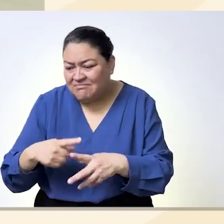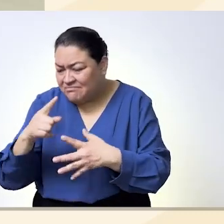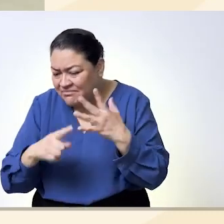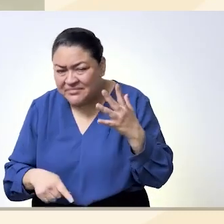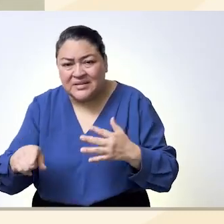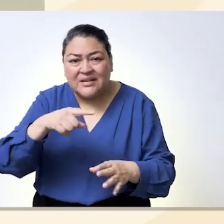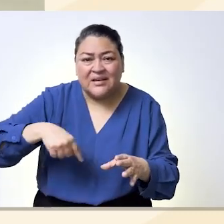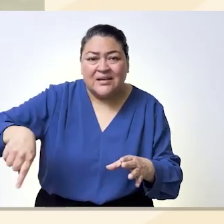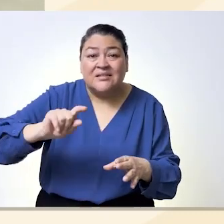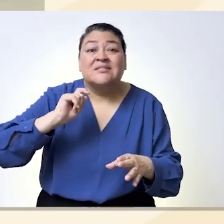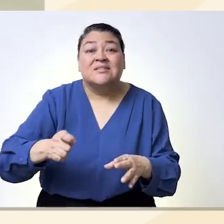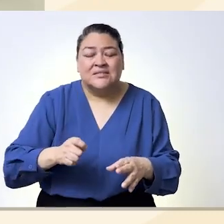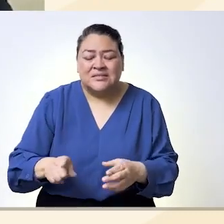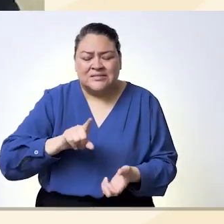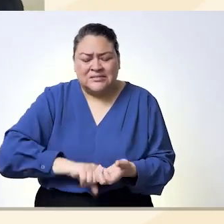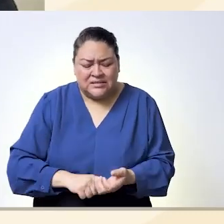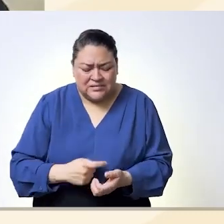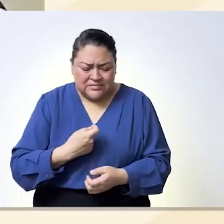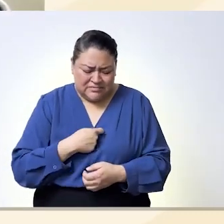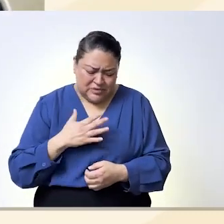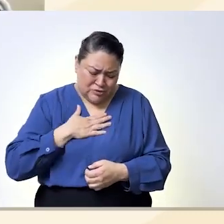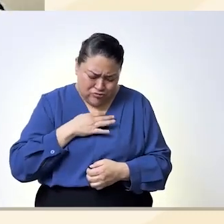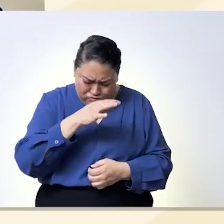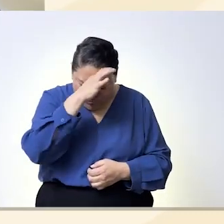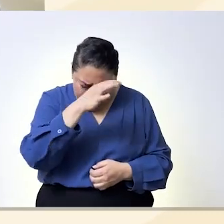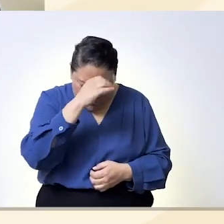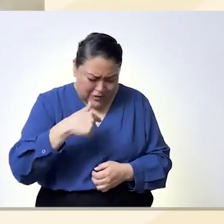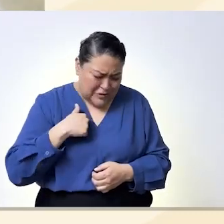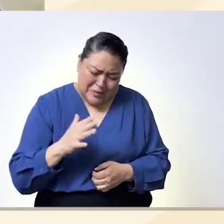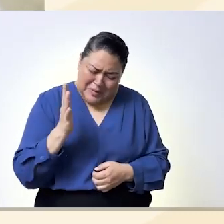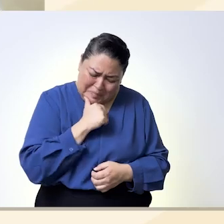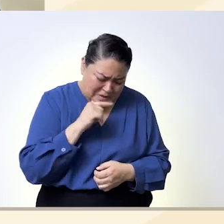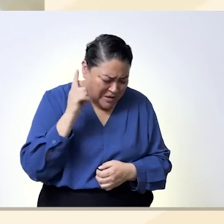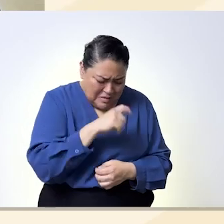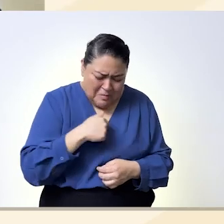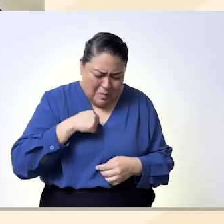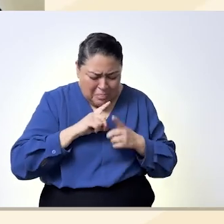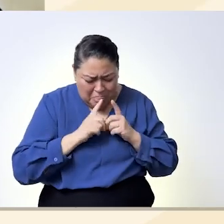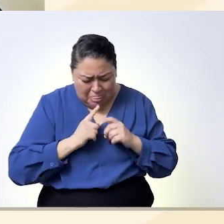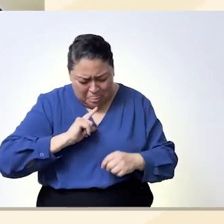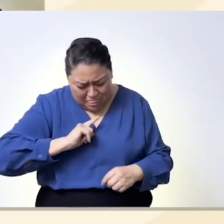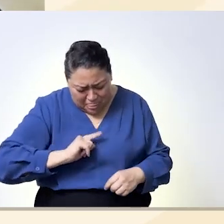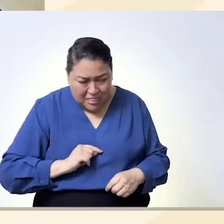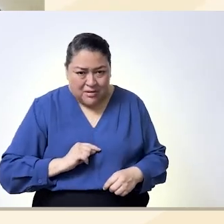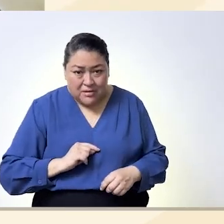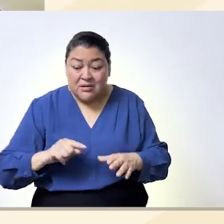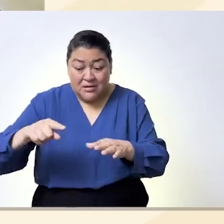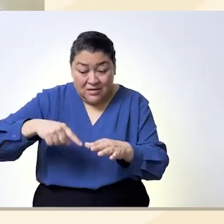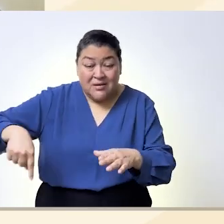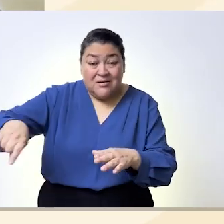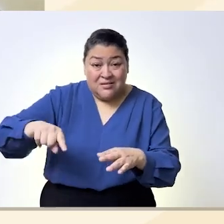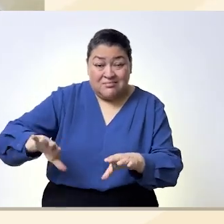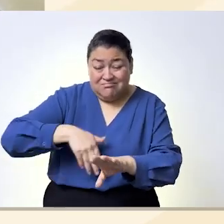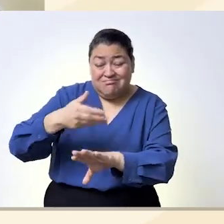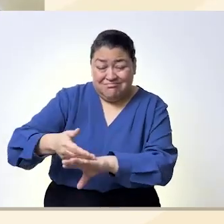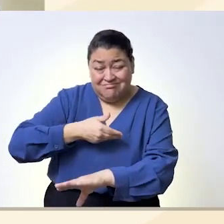interna de no, pues soy tonto, soy incapaz, no puedo, no, o sea, como que es increíble lo mucho que las personas que reprueban,